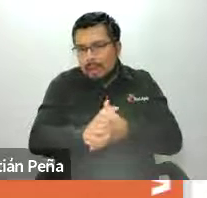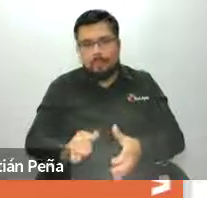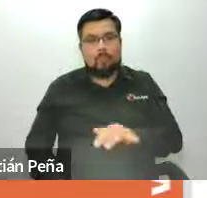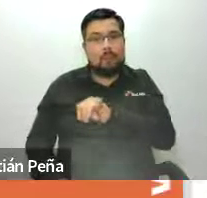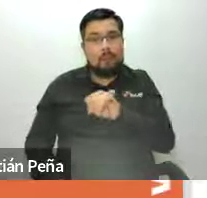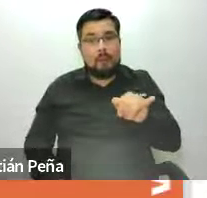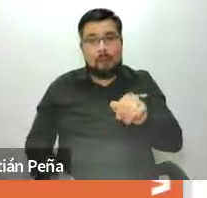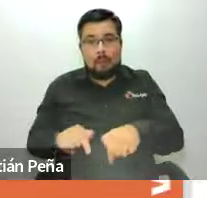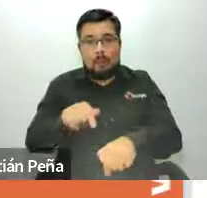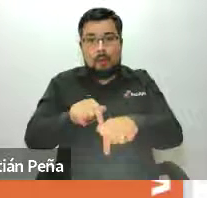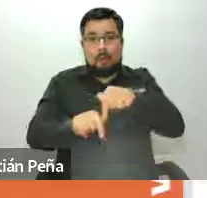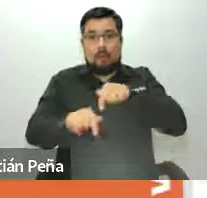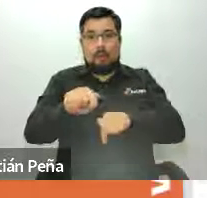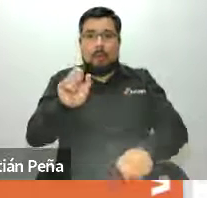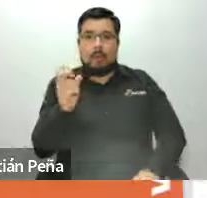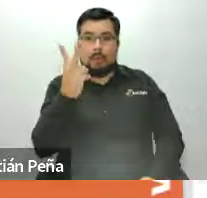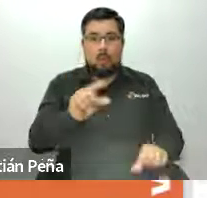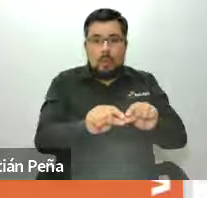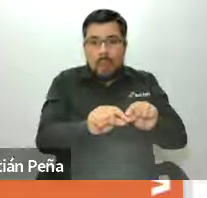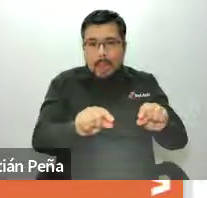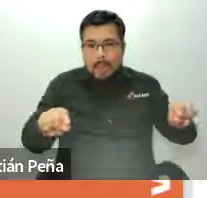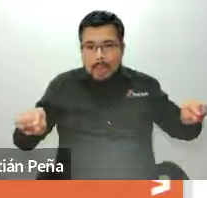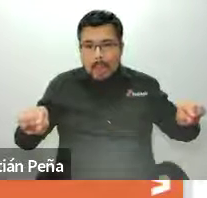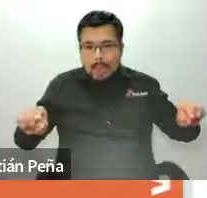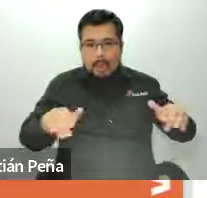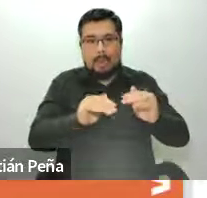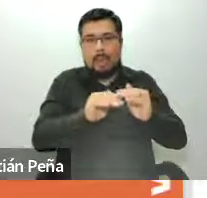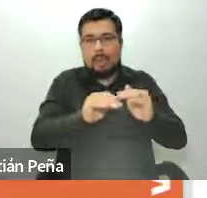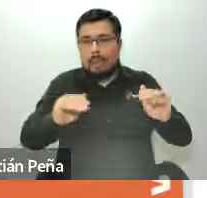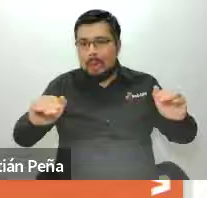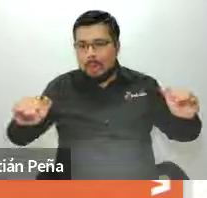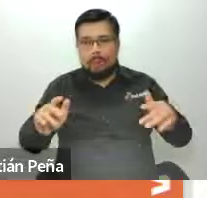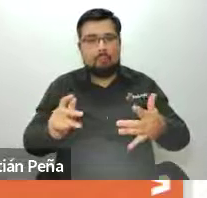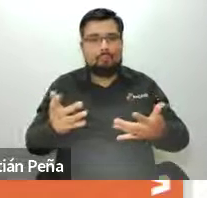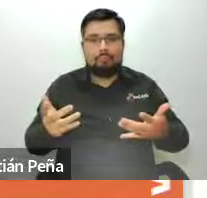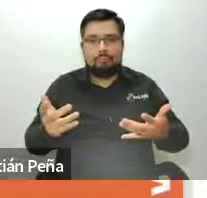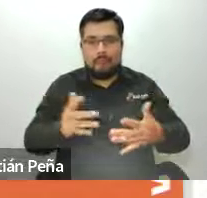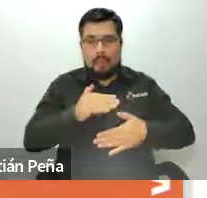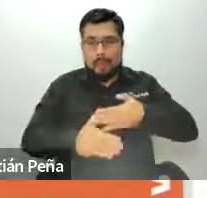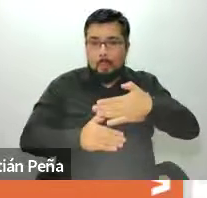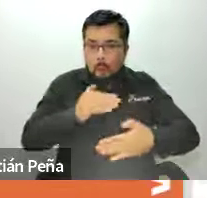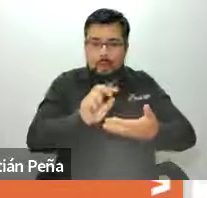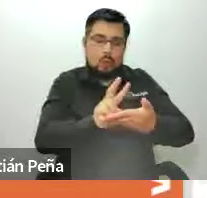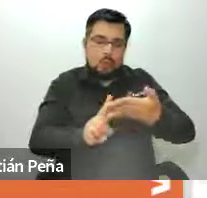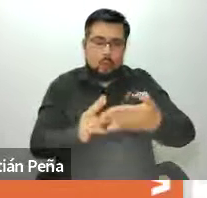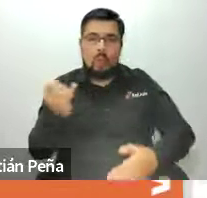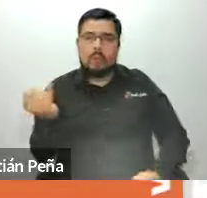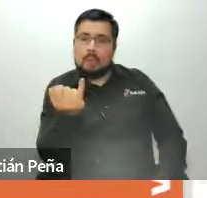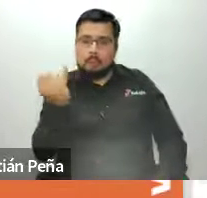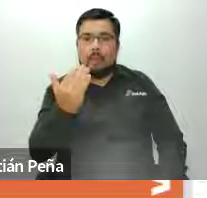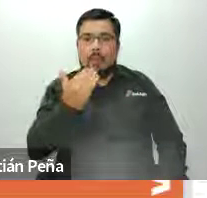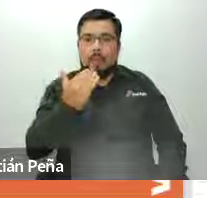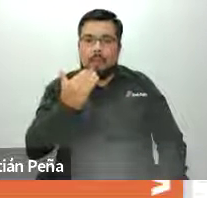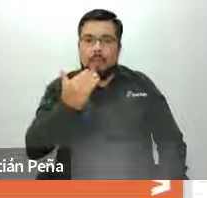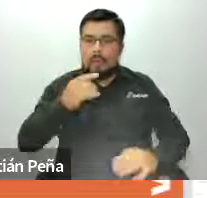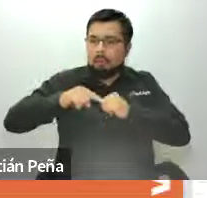de objetivos de esta progresión tiene objetivos que tienen que ver con la lectura independiente, ¿no es cierto?, que también se van complejizando de manera